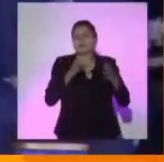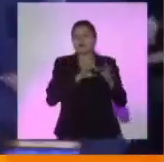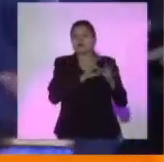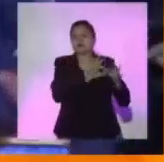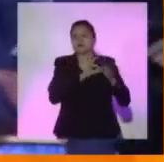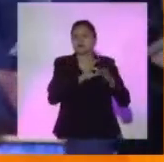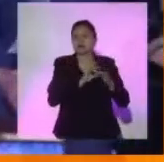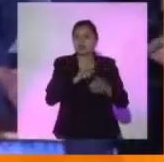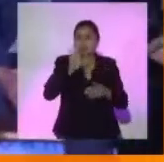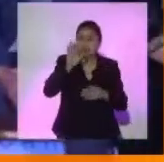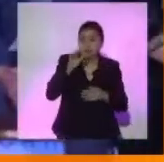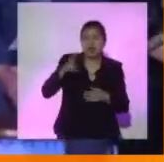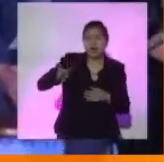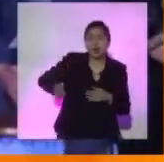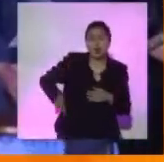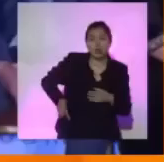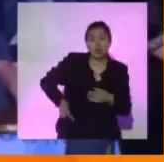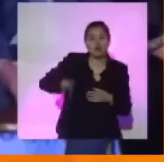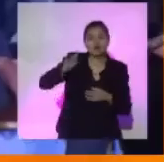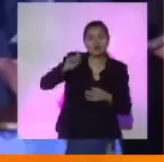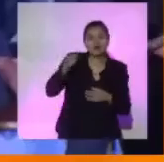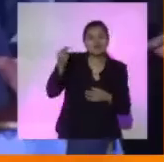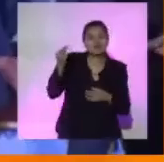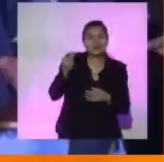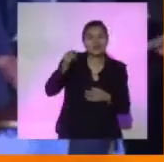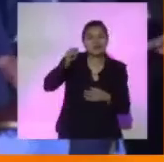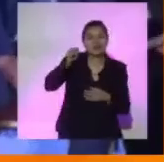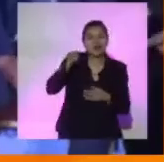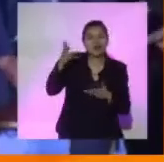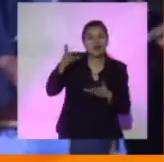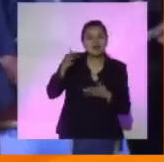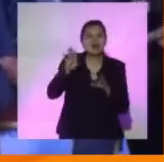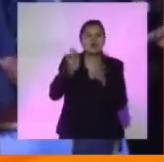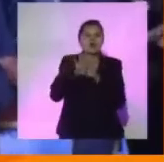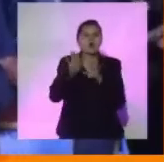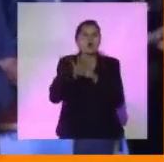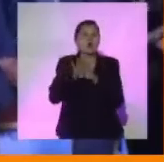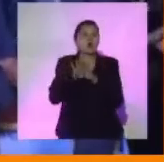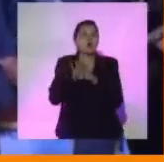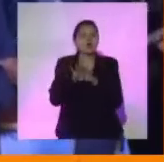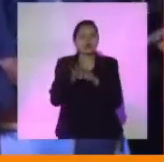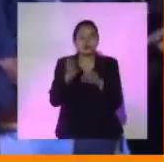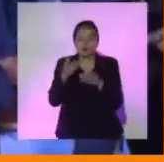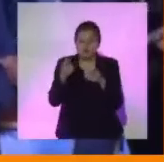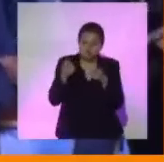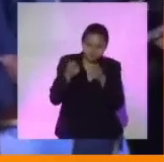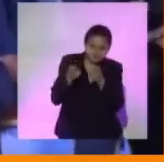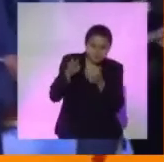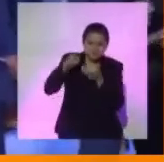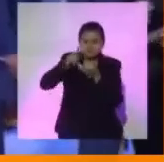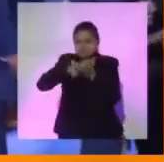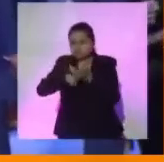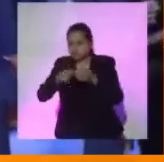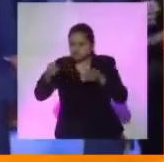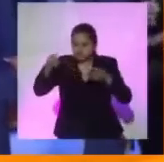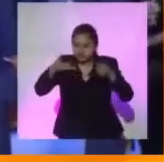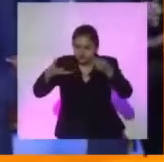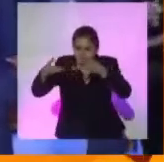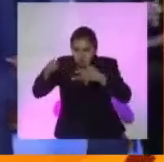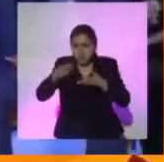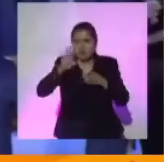estudiantes del centro de capacitación musical y desarrollo de la cultura miche lo cual podría ser una muestra de este tipo de proyect proyectos en los que se podría